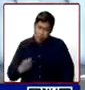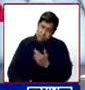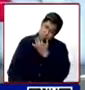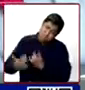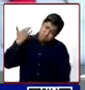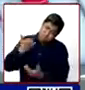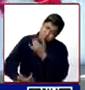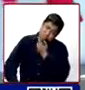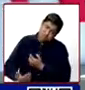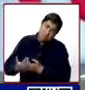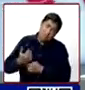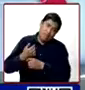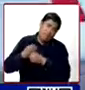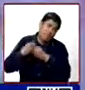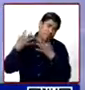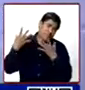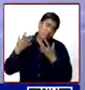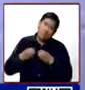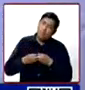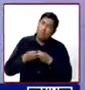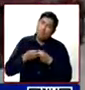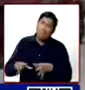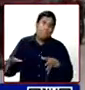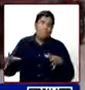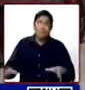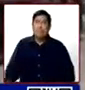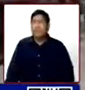pérdidas económicas en el lugar.